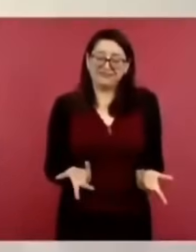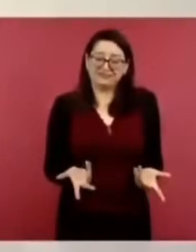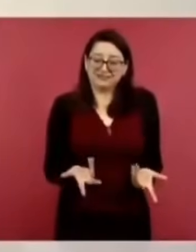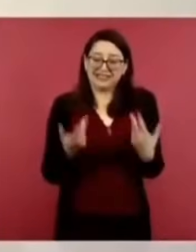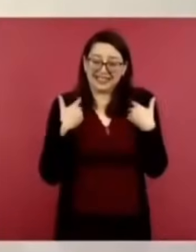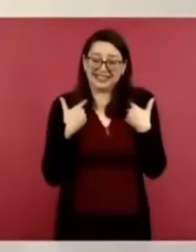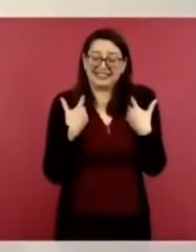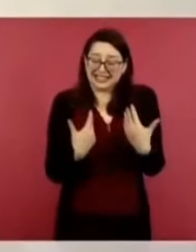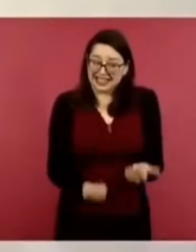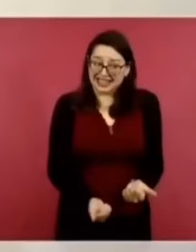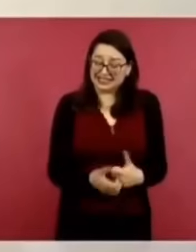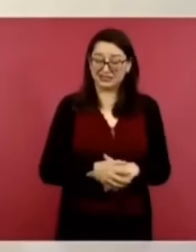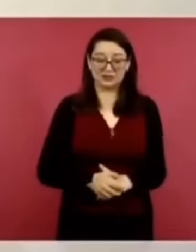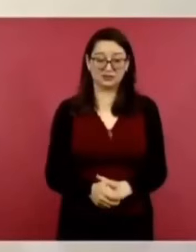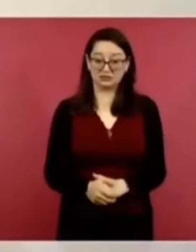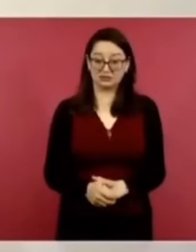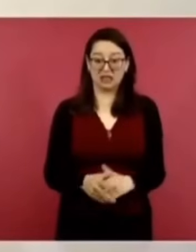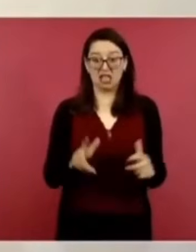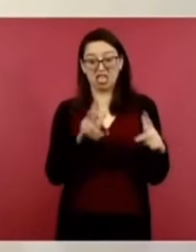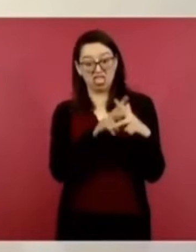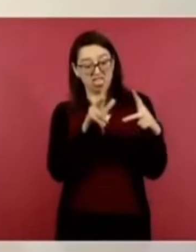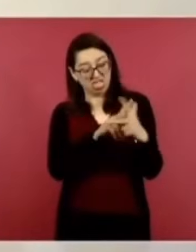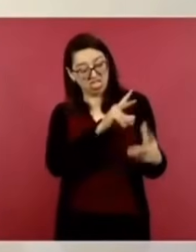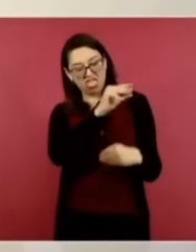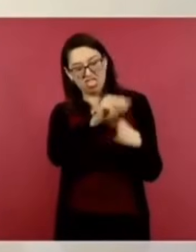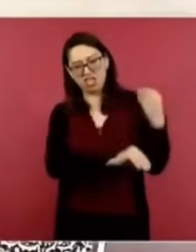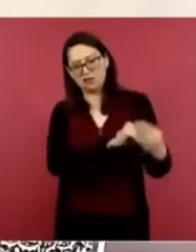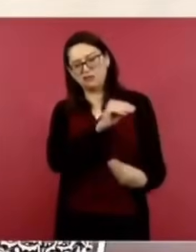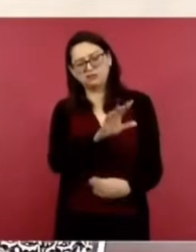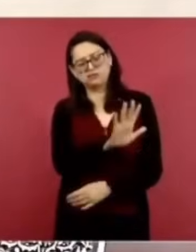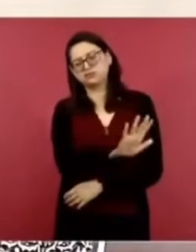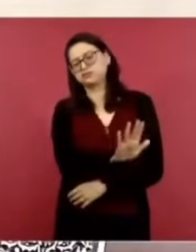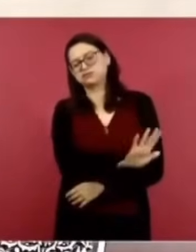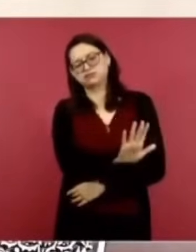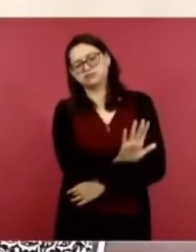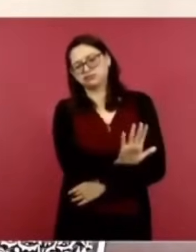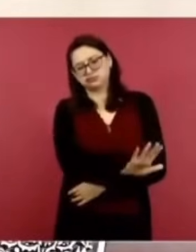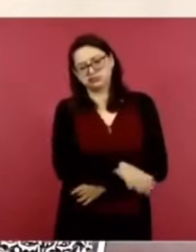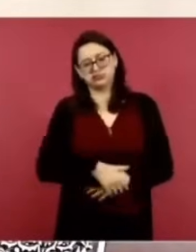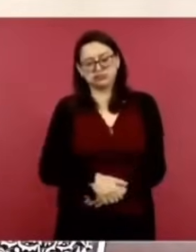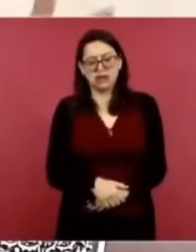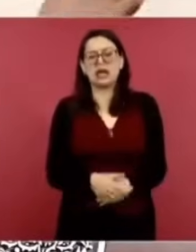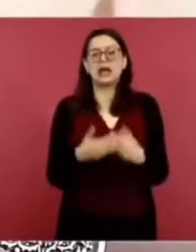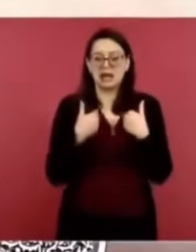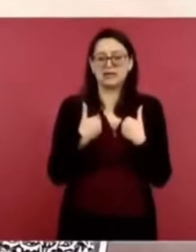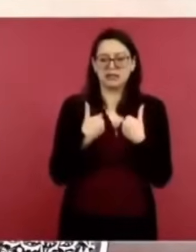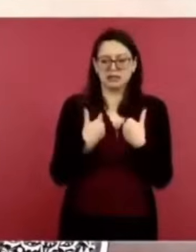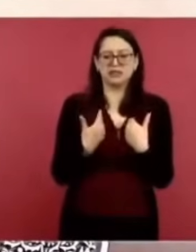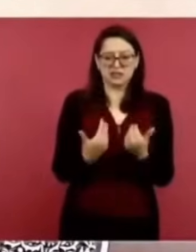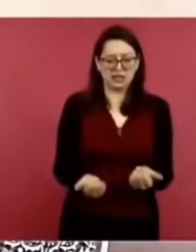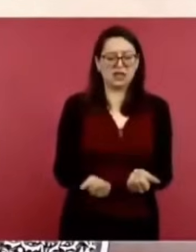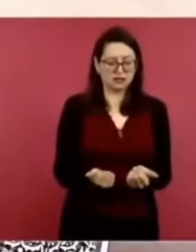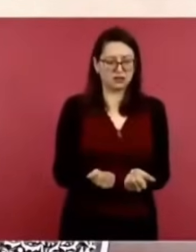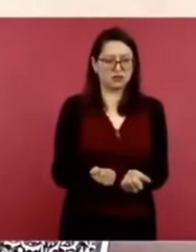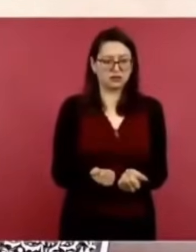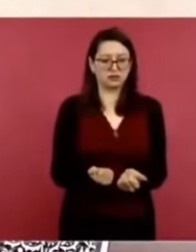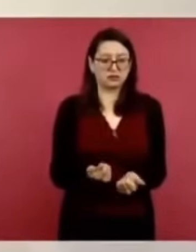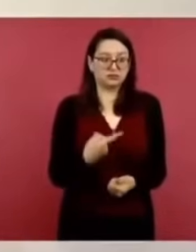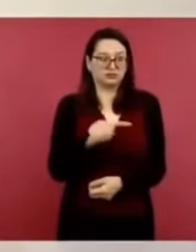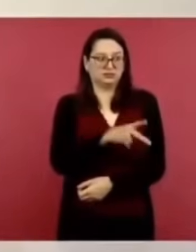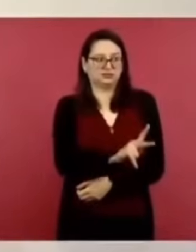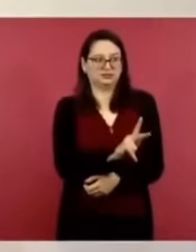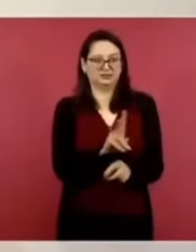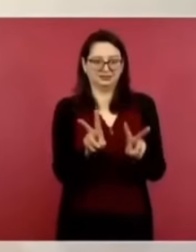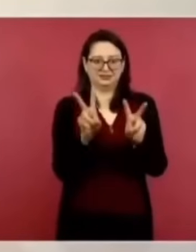él, es cosa de comprender cuál es mi situación. Yo no me puedo quedar